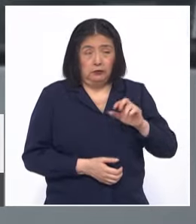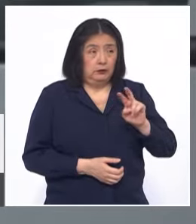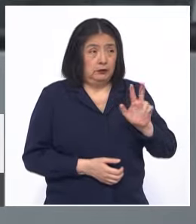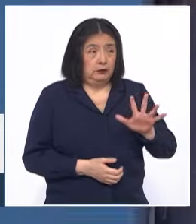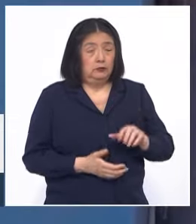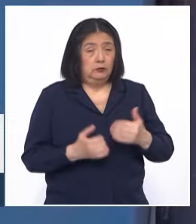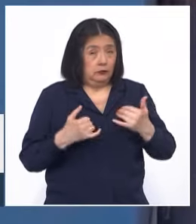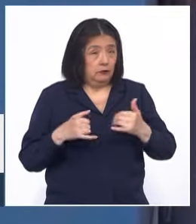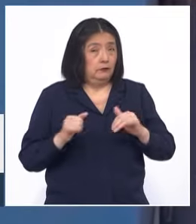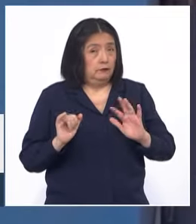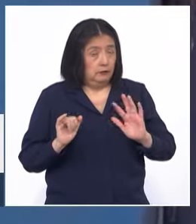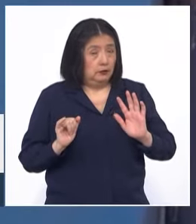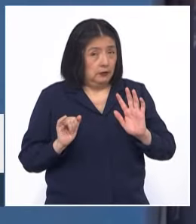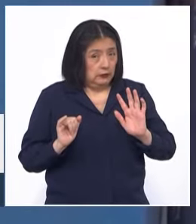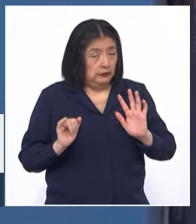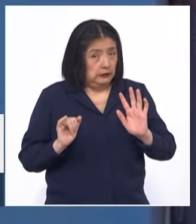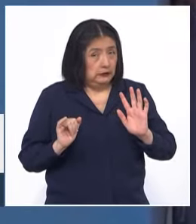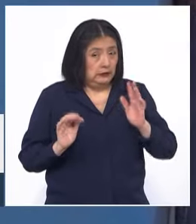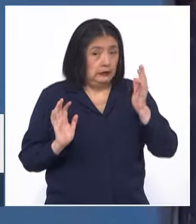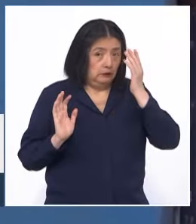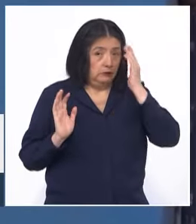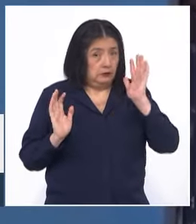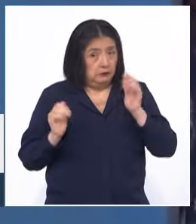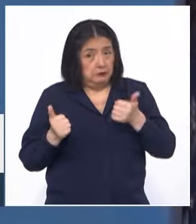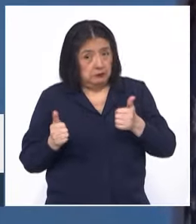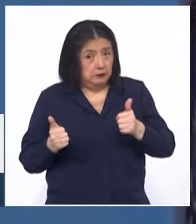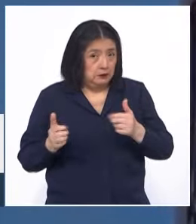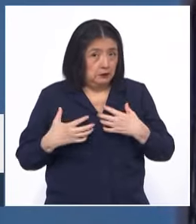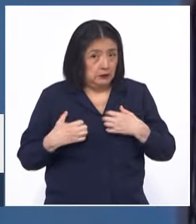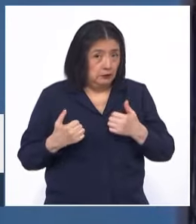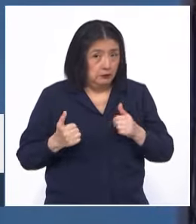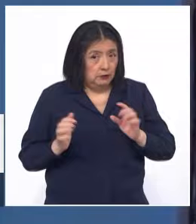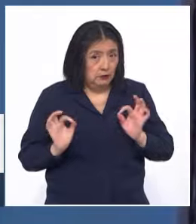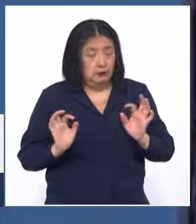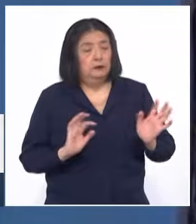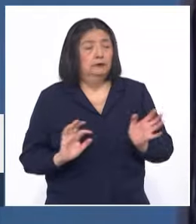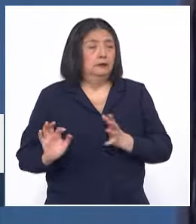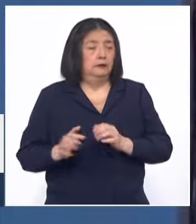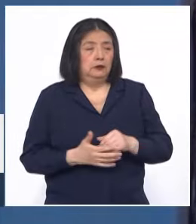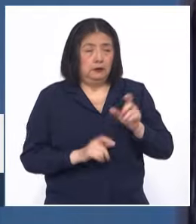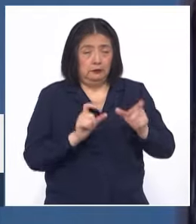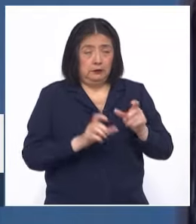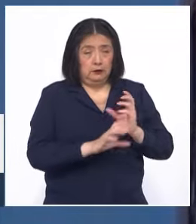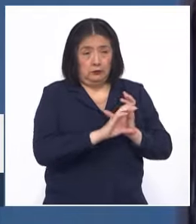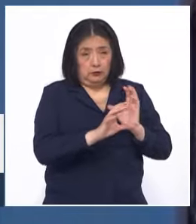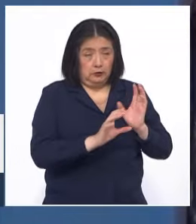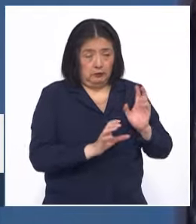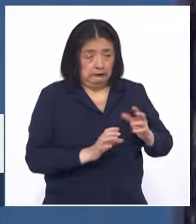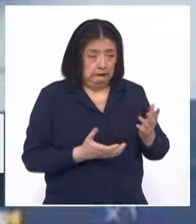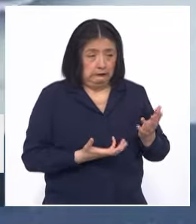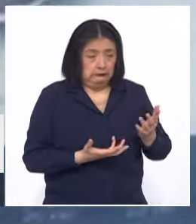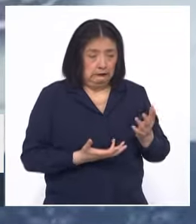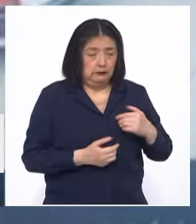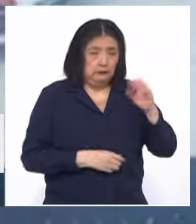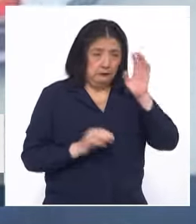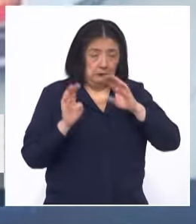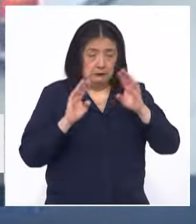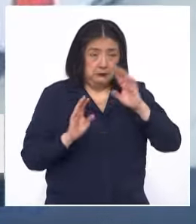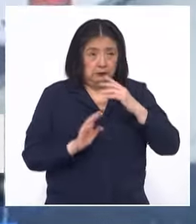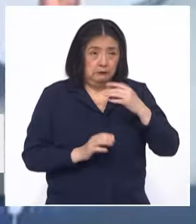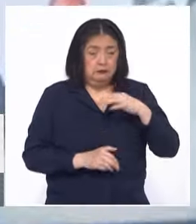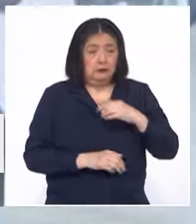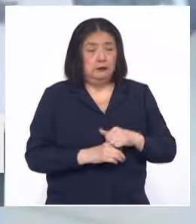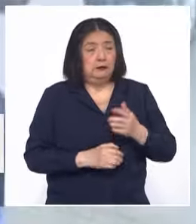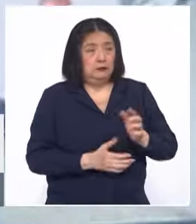años aún su salud es reservada los pasajeros se encuentran pues obviamente preocupados con esta con esta